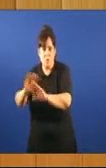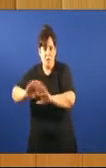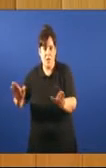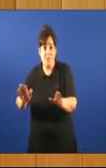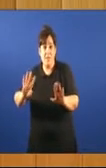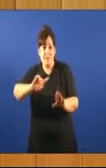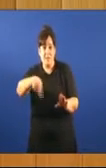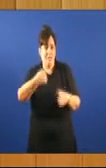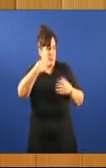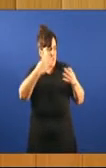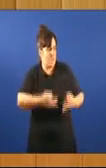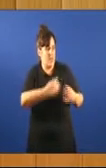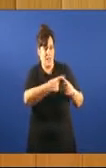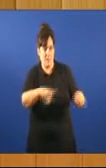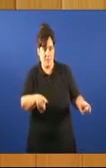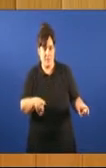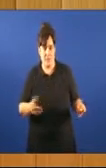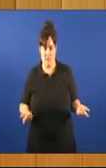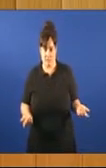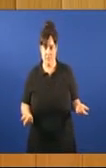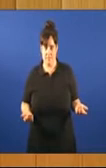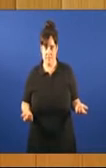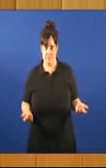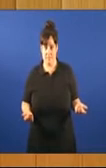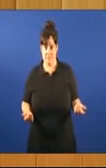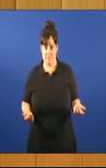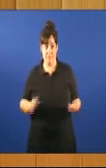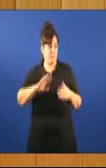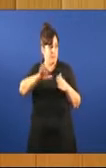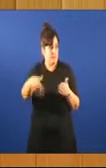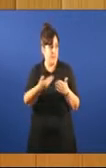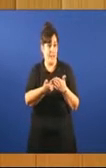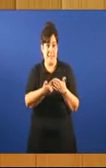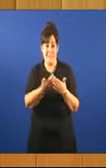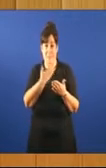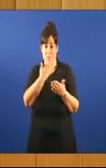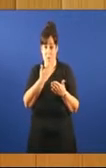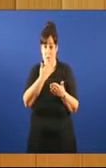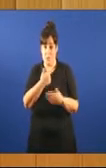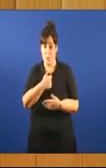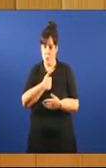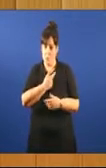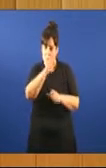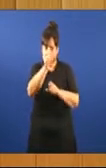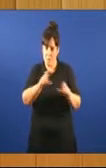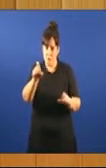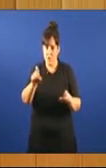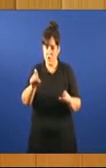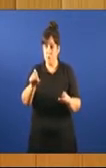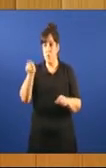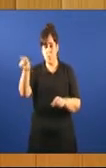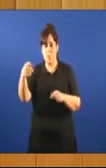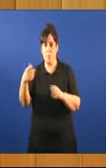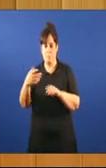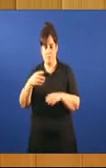parapeta nos cidadáns, mesmo ten o atrevimento de citar as vítimas de Angrois